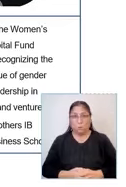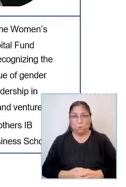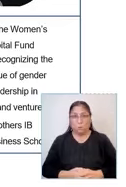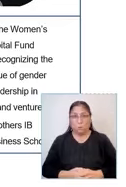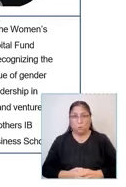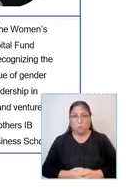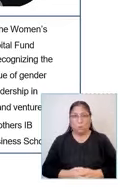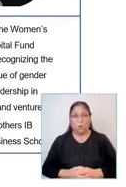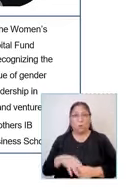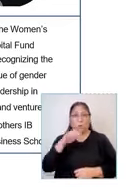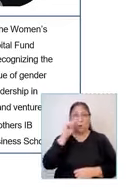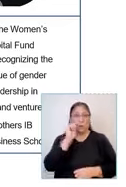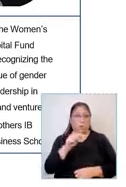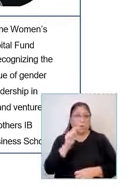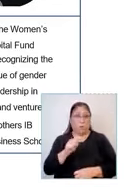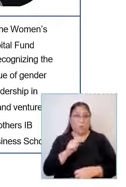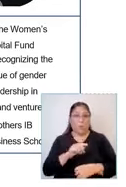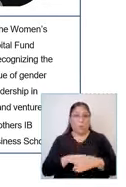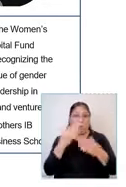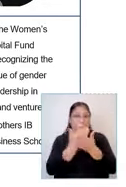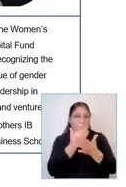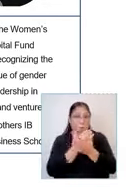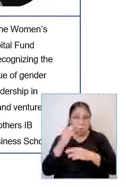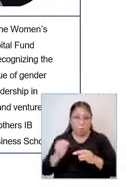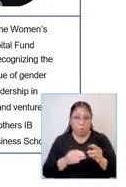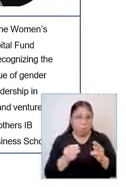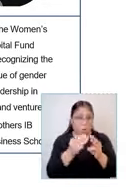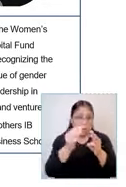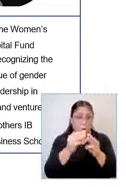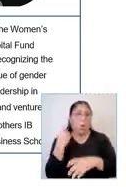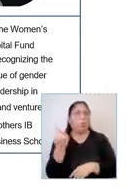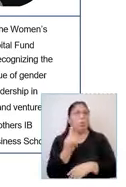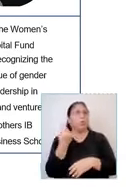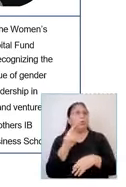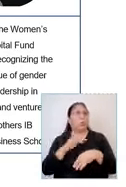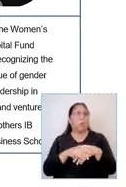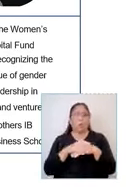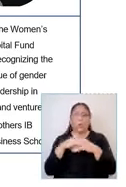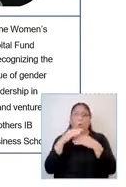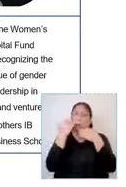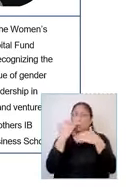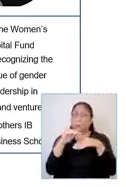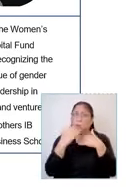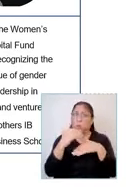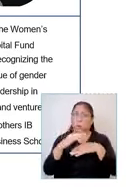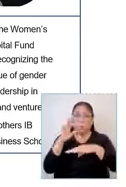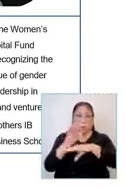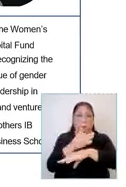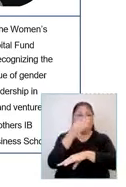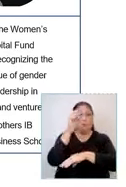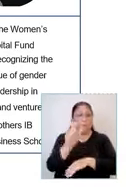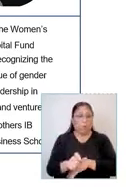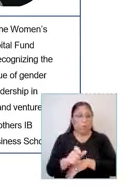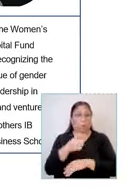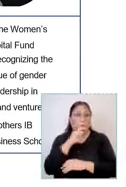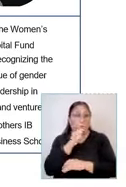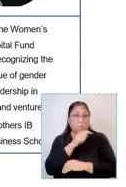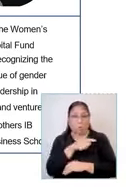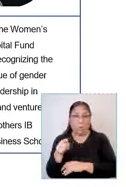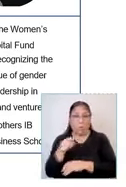Este fenómeno no solo se restringe a las fundadoras de